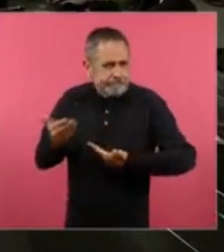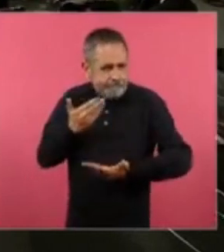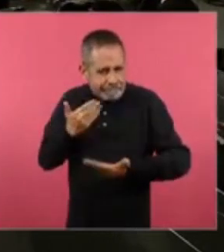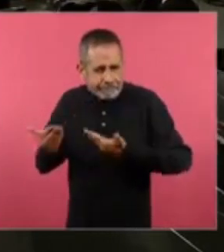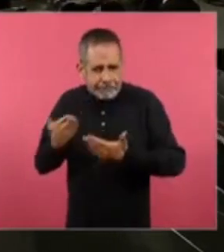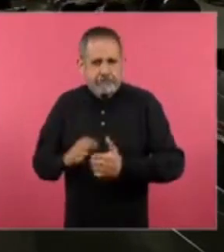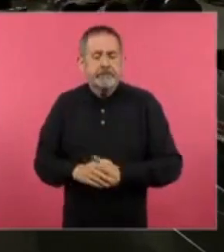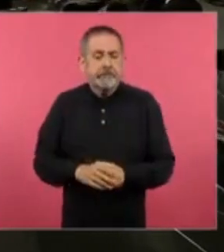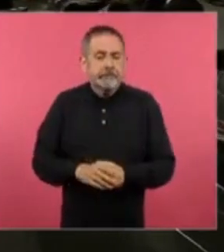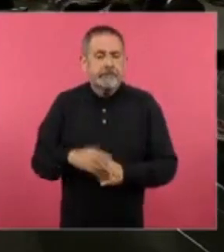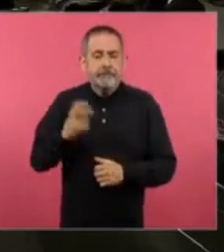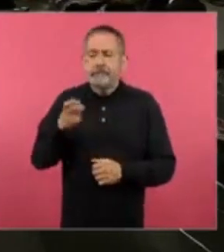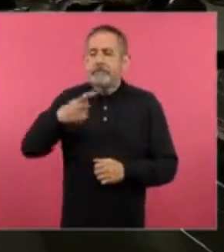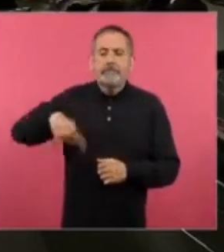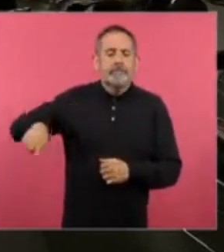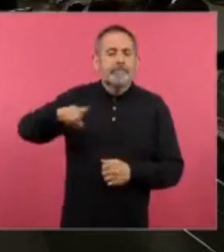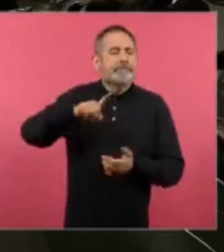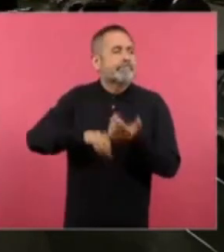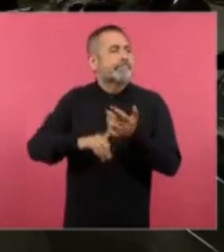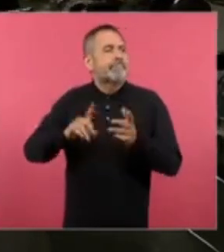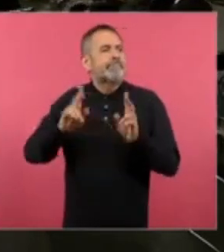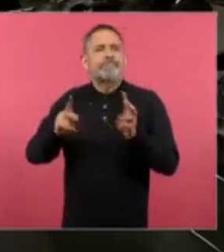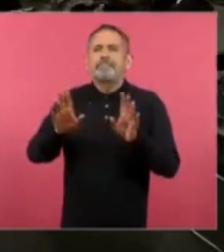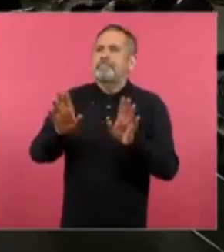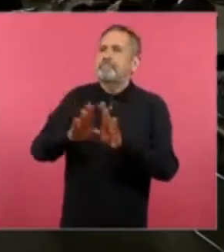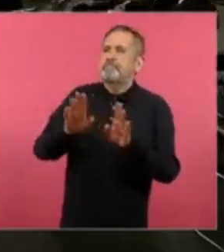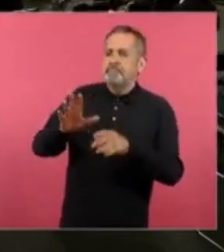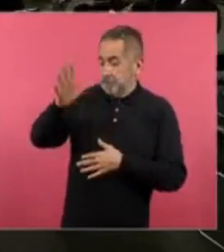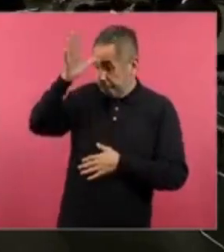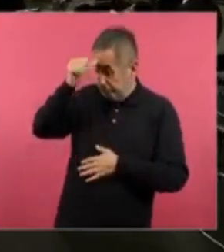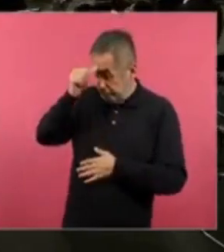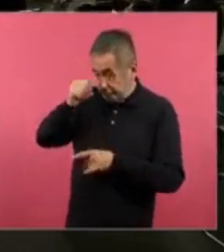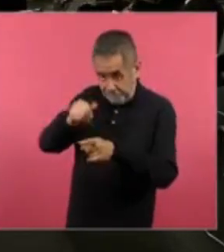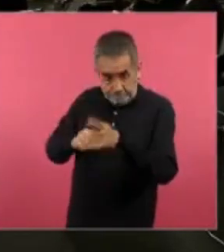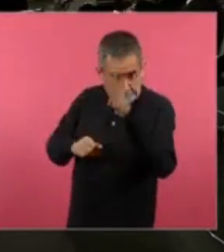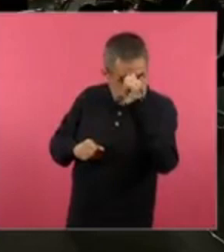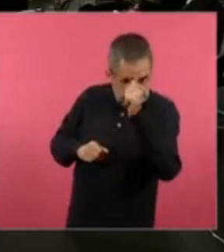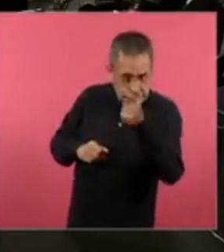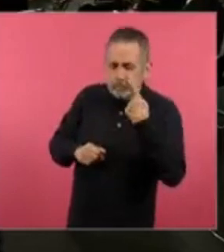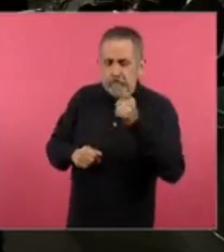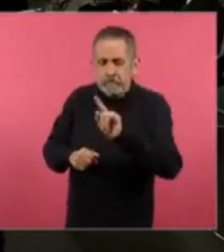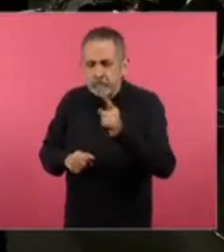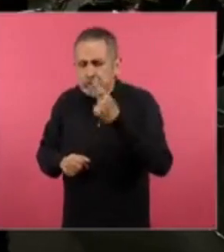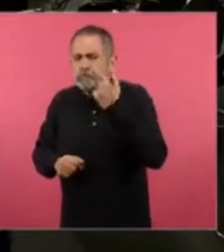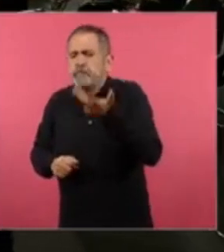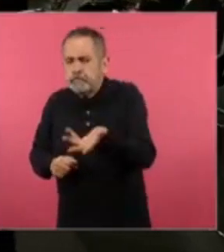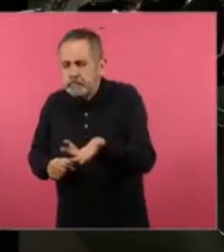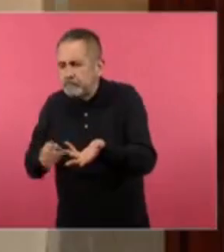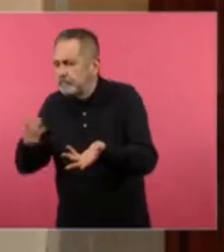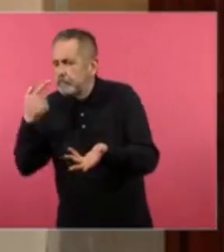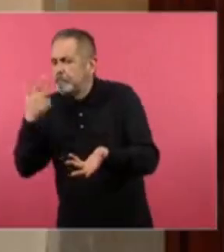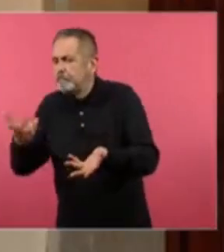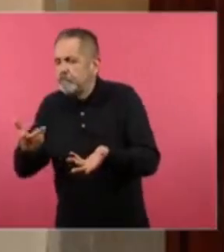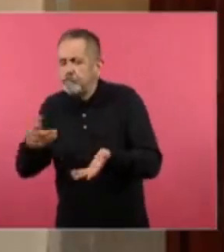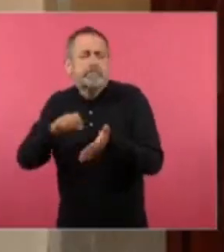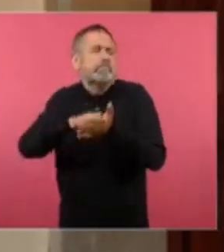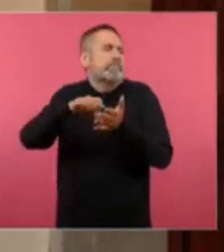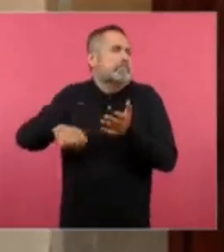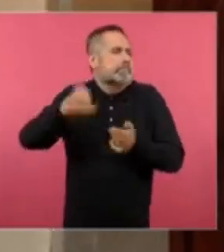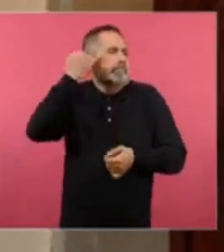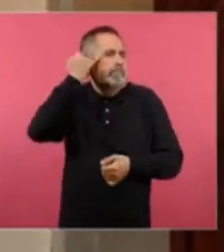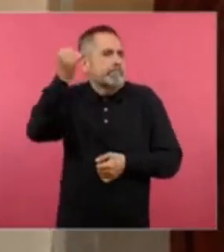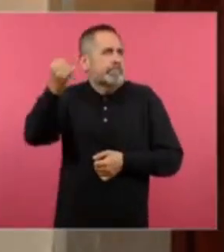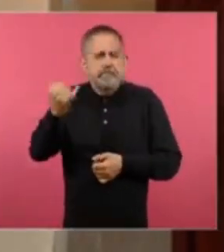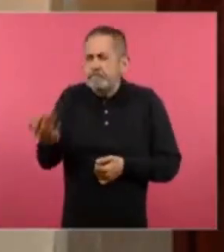nos permite llegar a acuerdos, nos permite la comunicación, pero también nos permite la creación de imaginarios y también